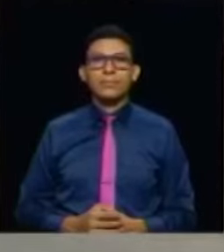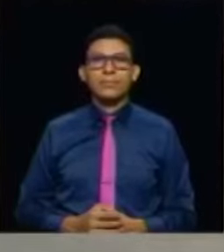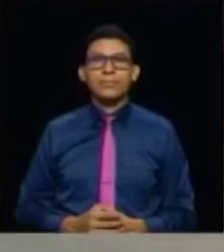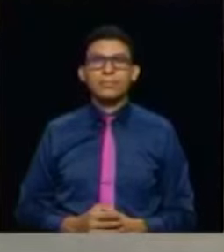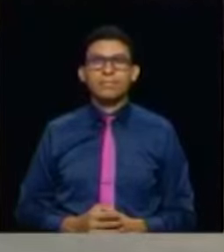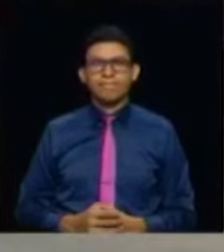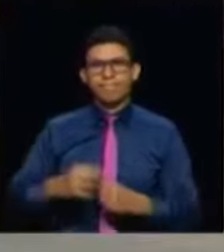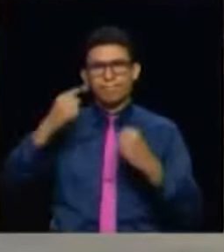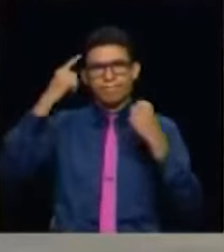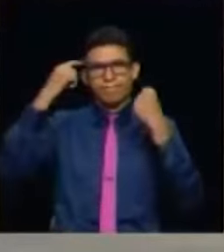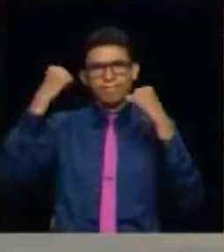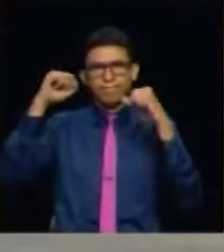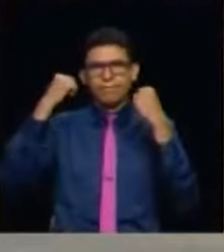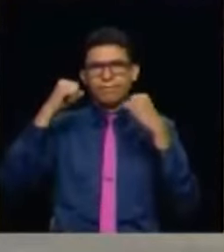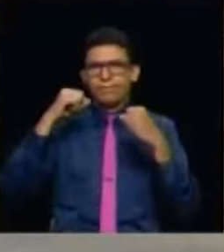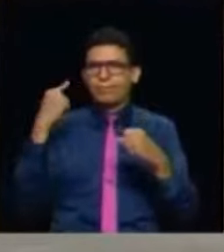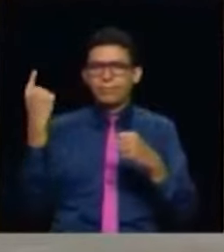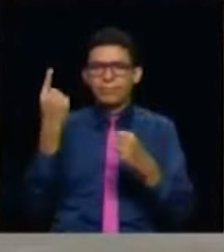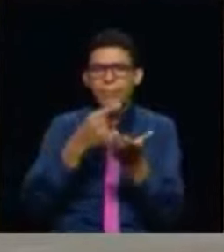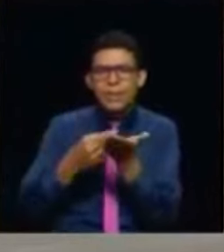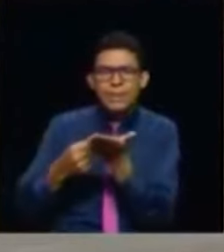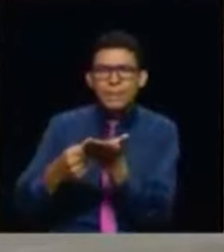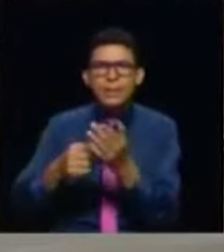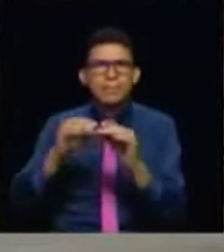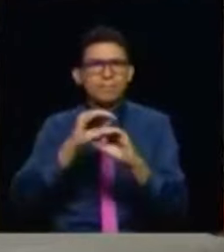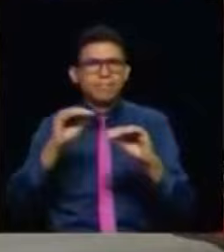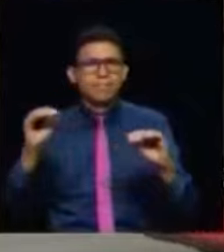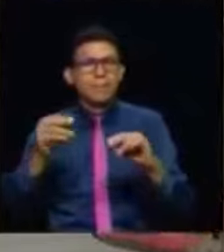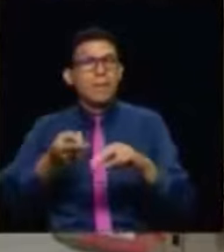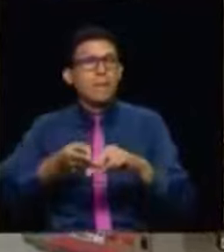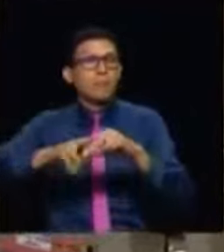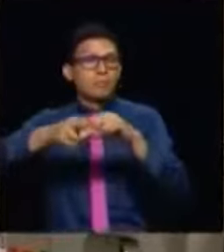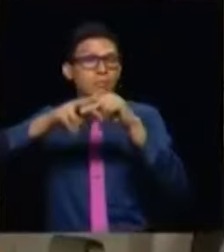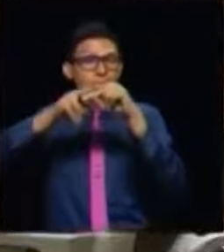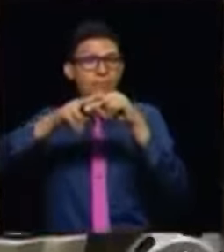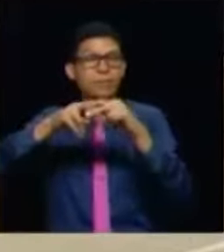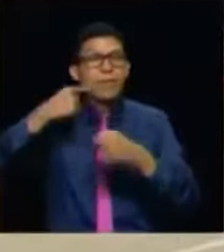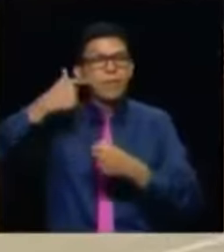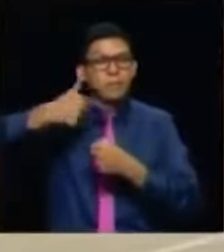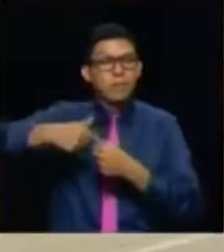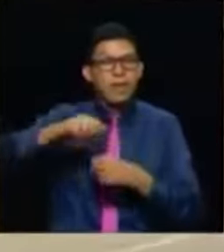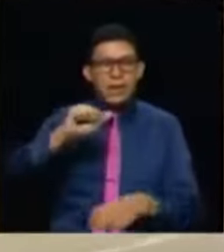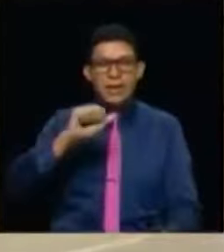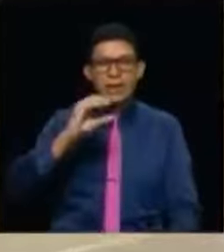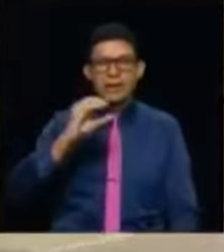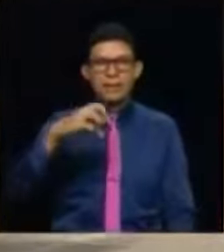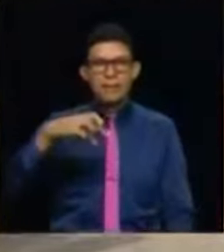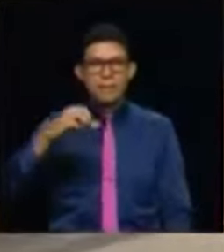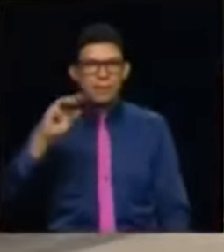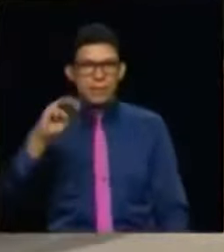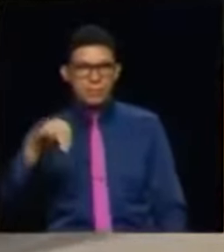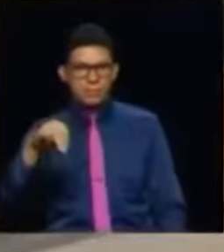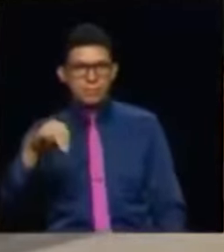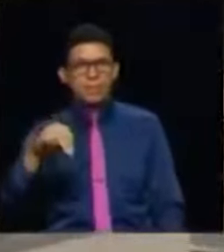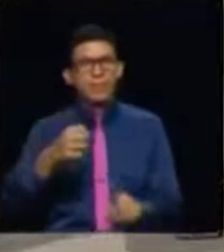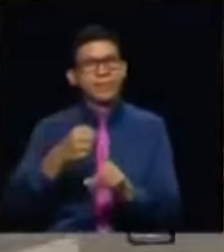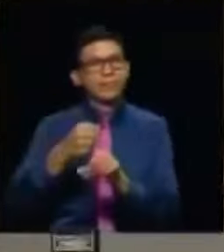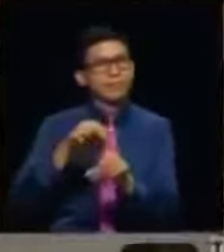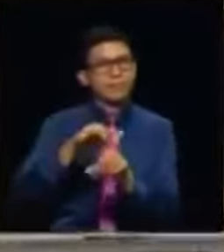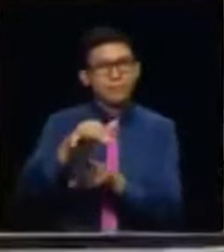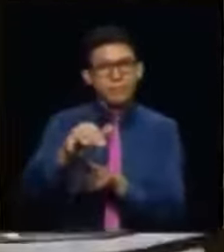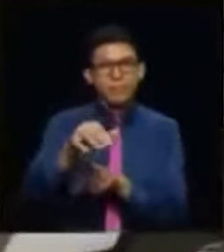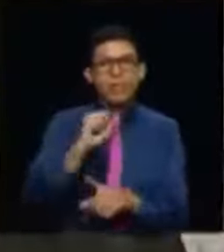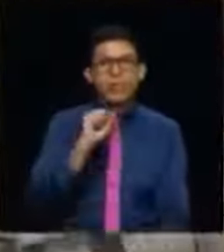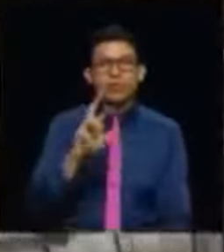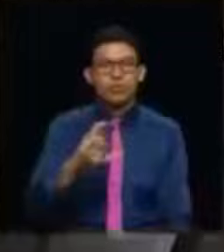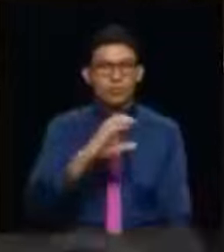Con preocupación recibieron diferentes gremios el anuncio de un posible aumento del precio de la CPM, hecho que golpearía en mayor medida al suroccidente del